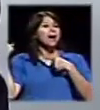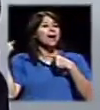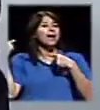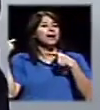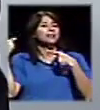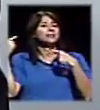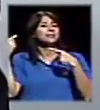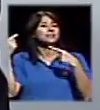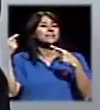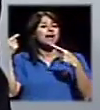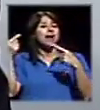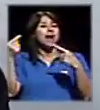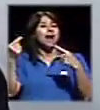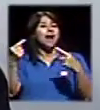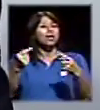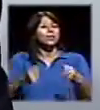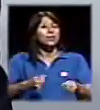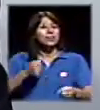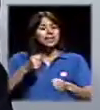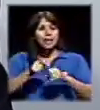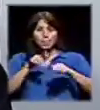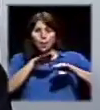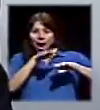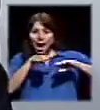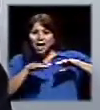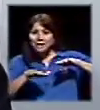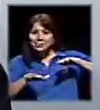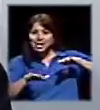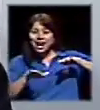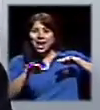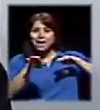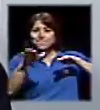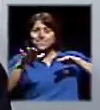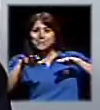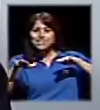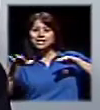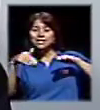Nueva de la Boca del Monte, uh-huh.